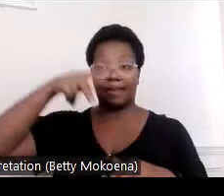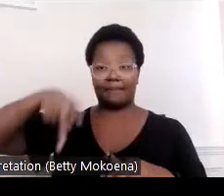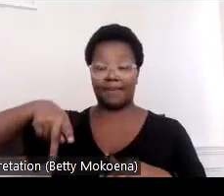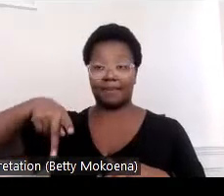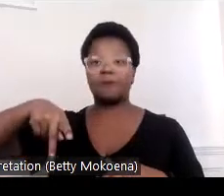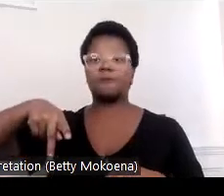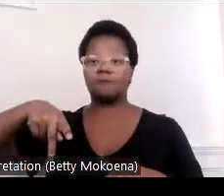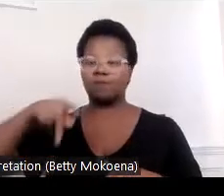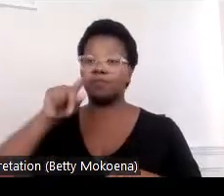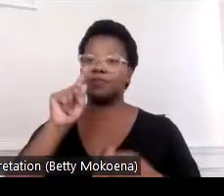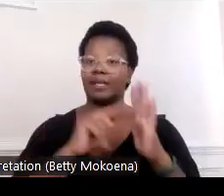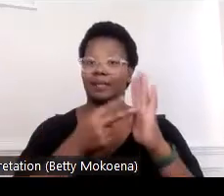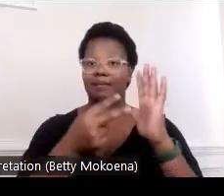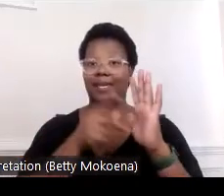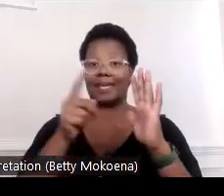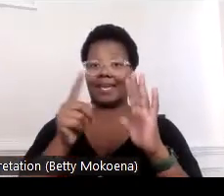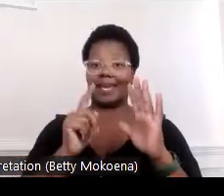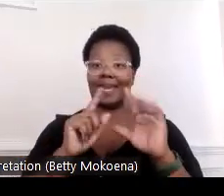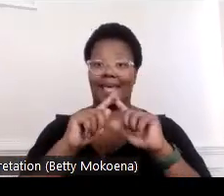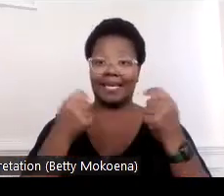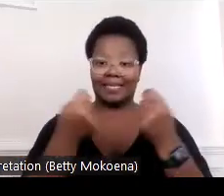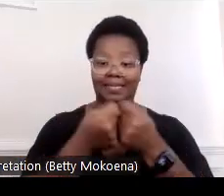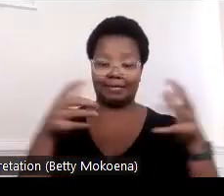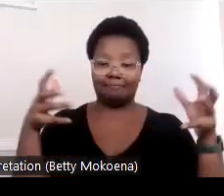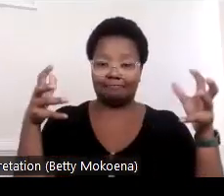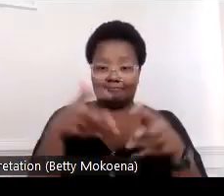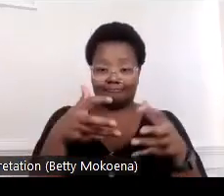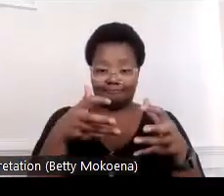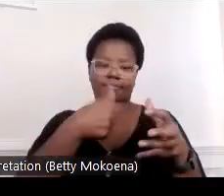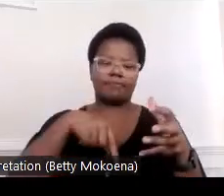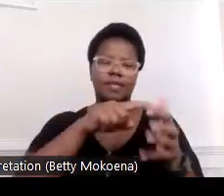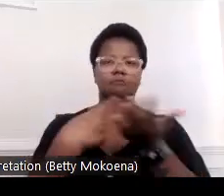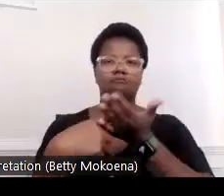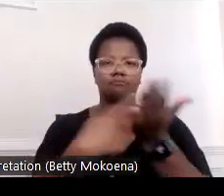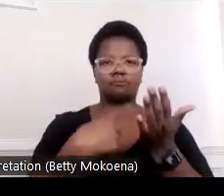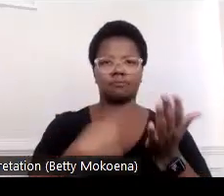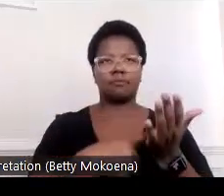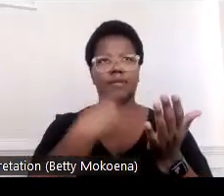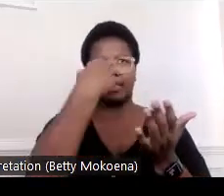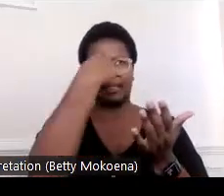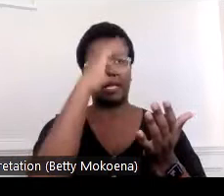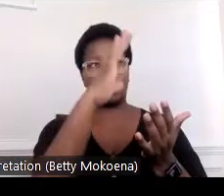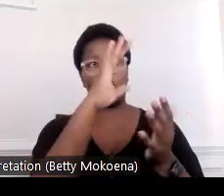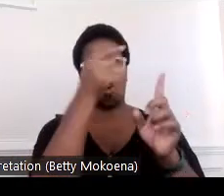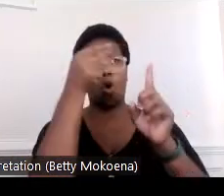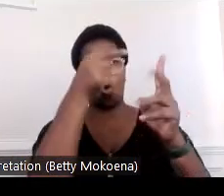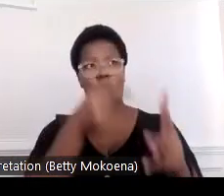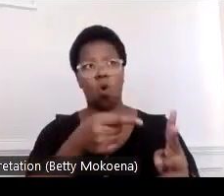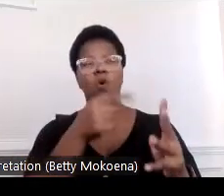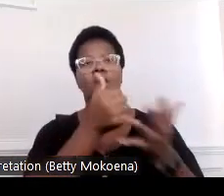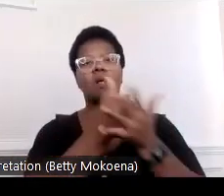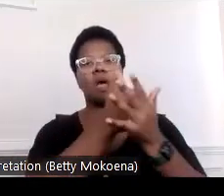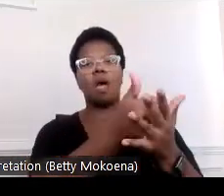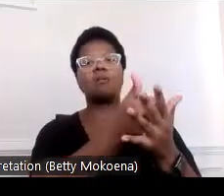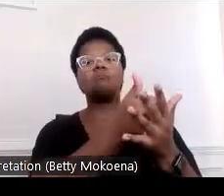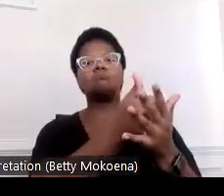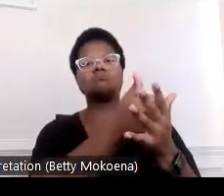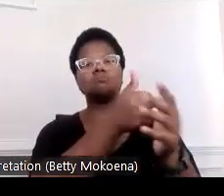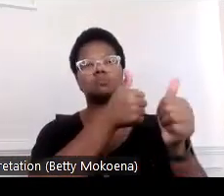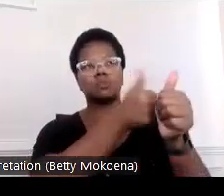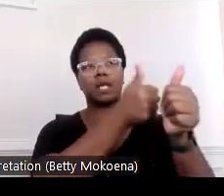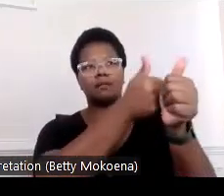ipp lo cual es el equipo de planificación centrada la persona tiene que ayudar a esa persona en esa manera verdad